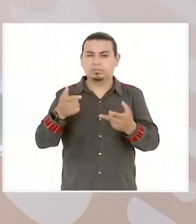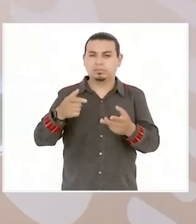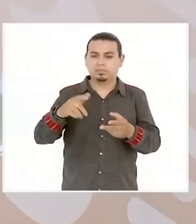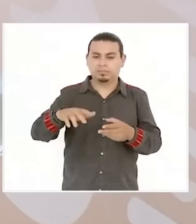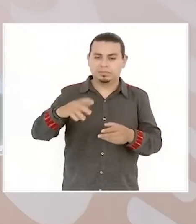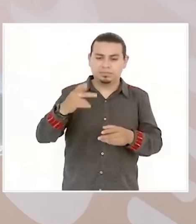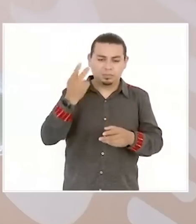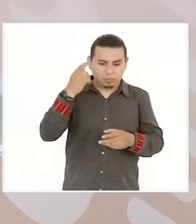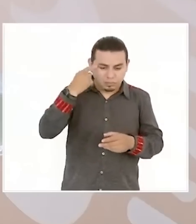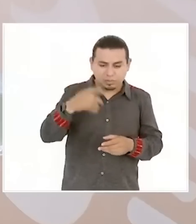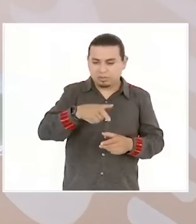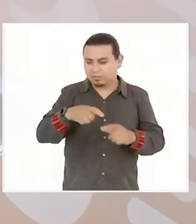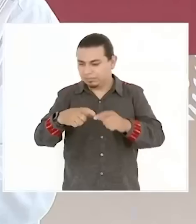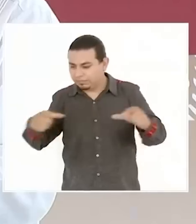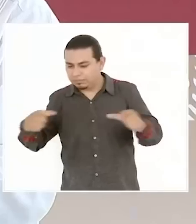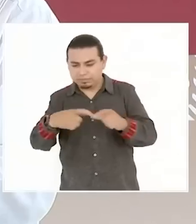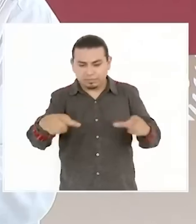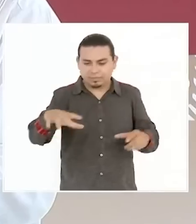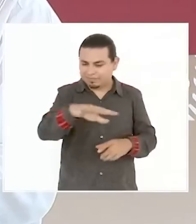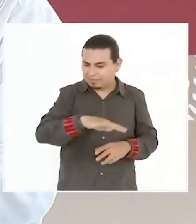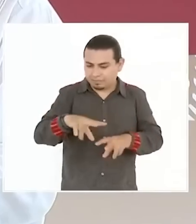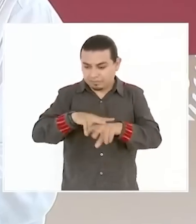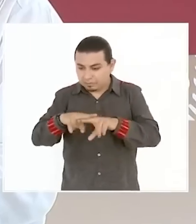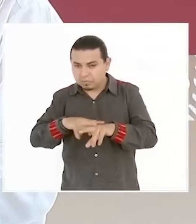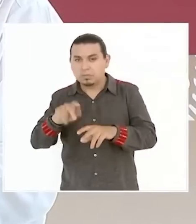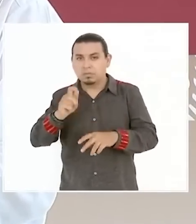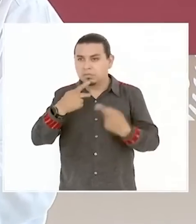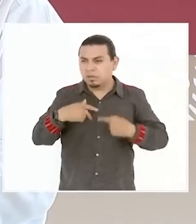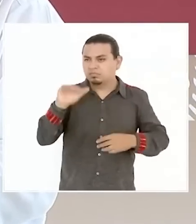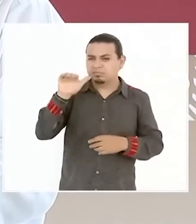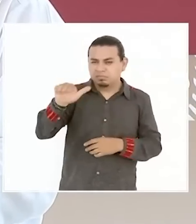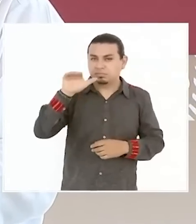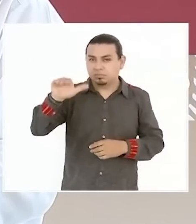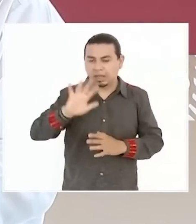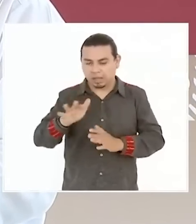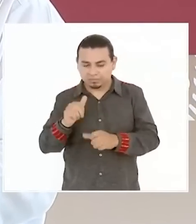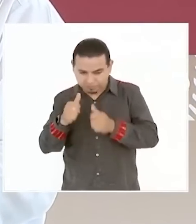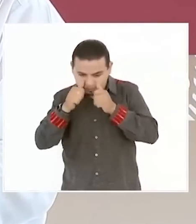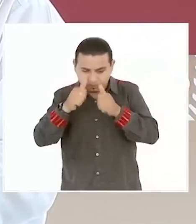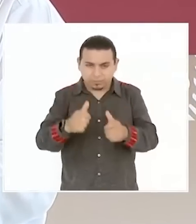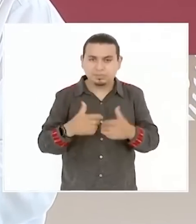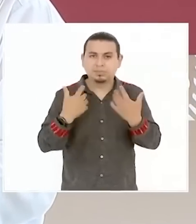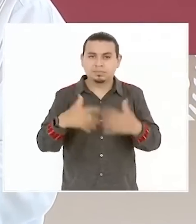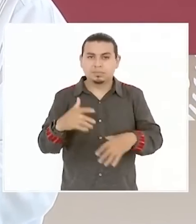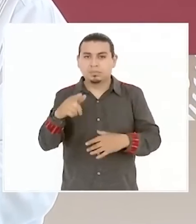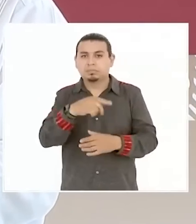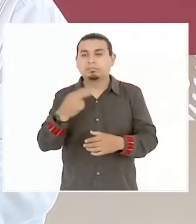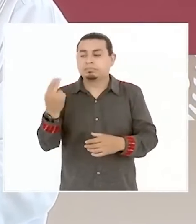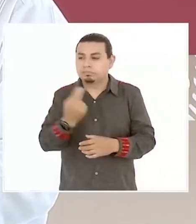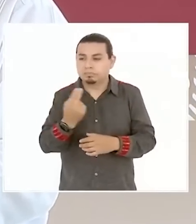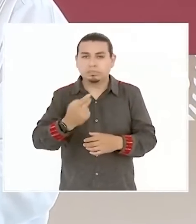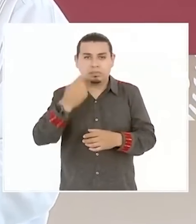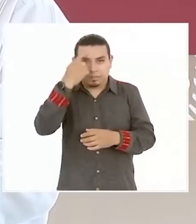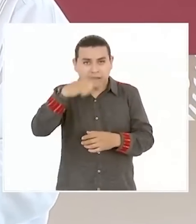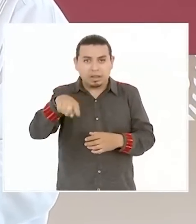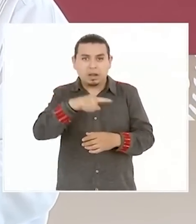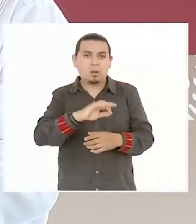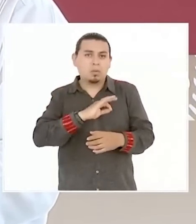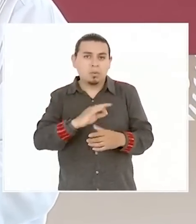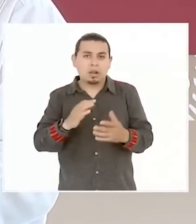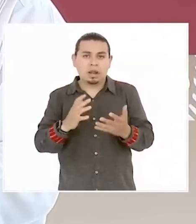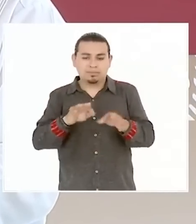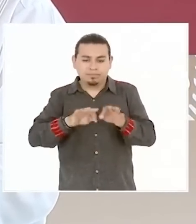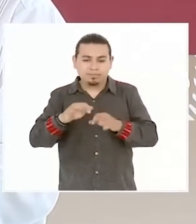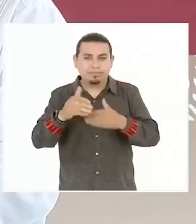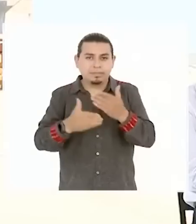atender demandas sociales de diversos sectores de la población con añejas necesidades, las cuales hemos